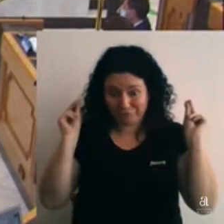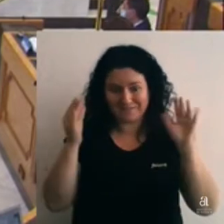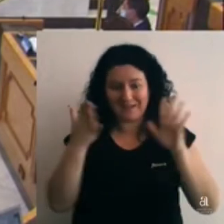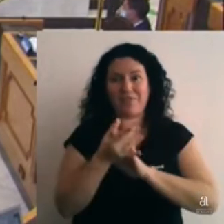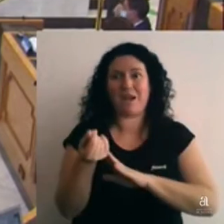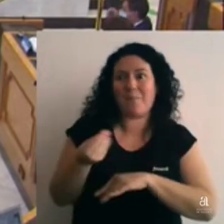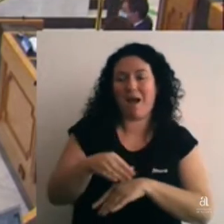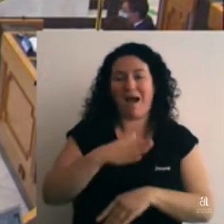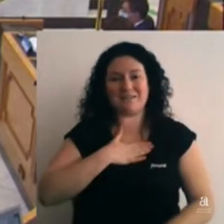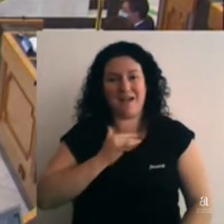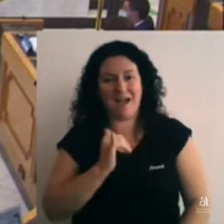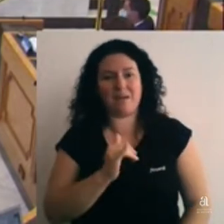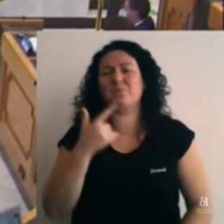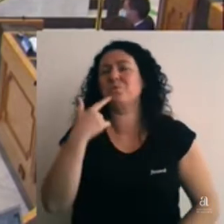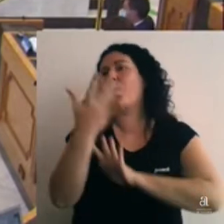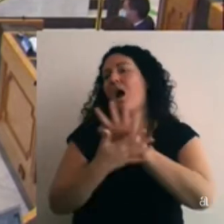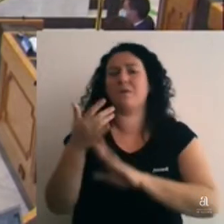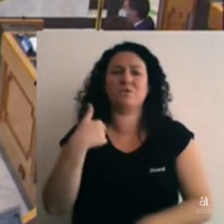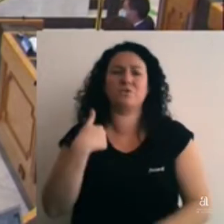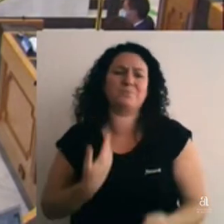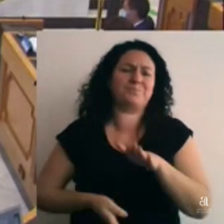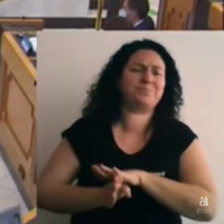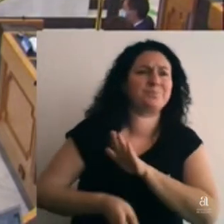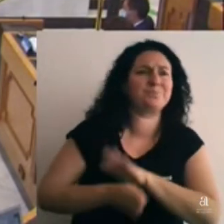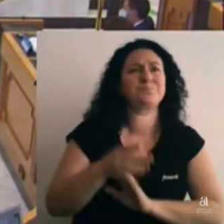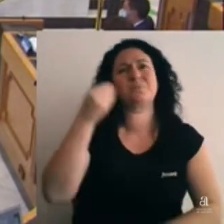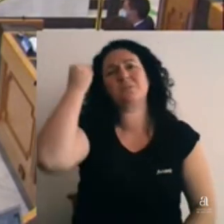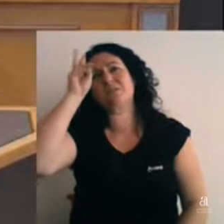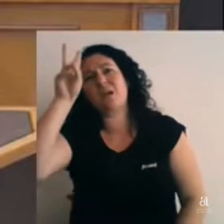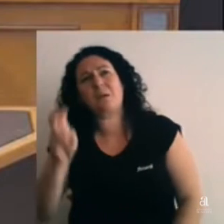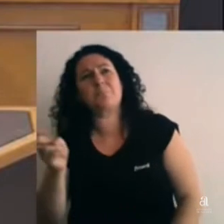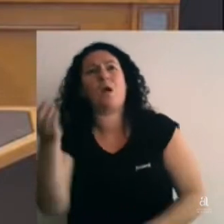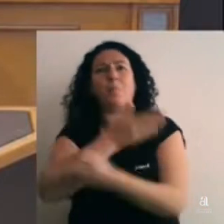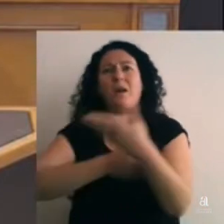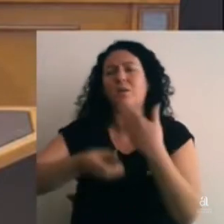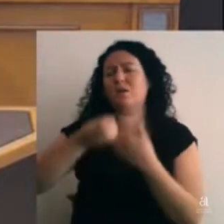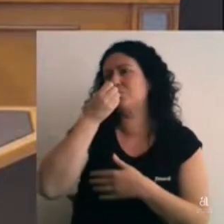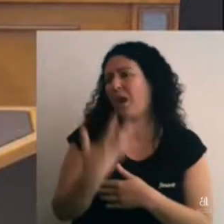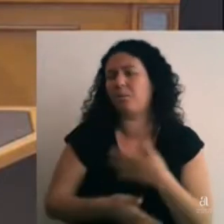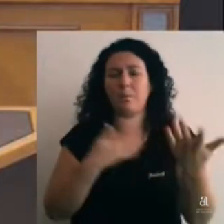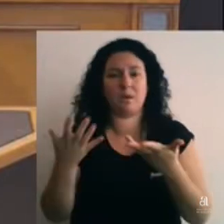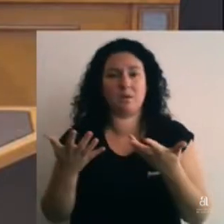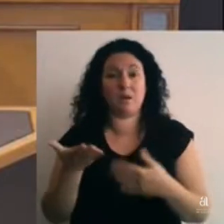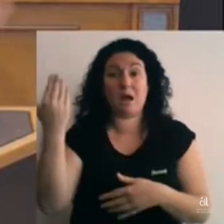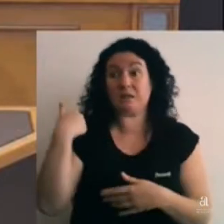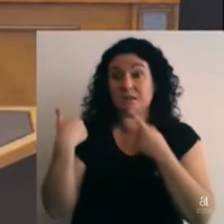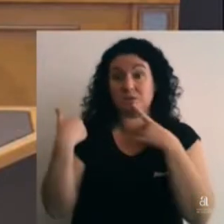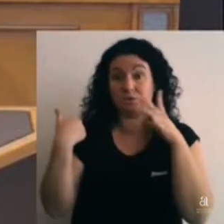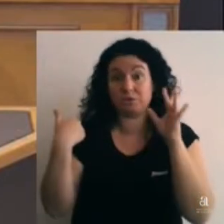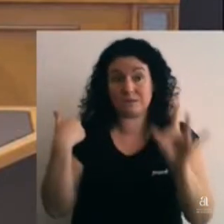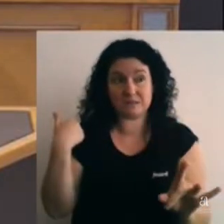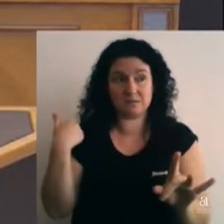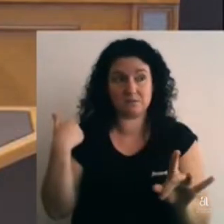ejecución presupuestaria y que yo sigo pensando que el fondo de cooperación es bueno. Ha dicho usted, antes sí, ahora no.